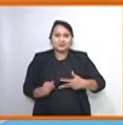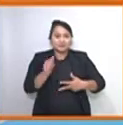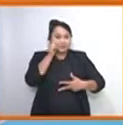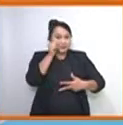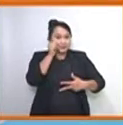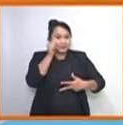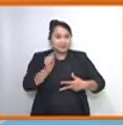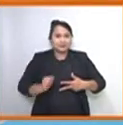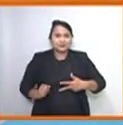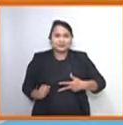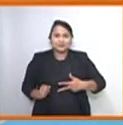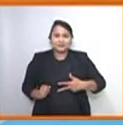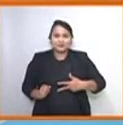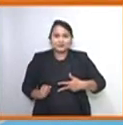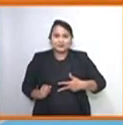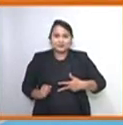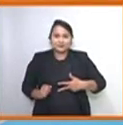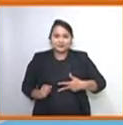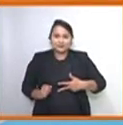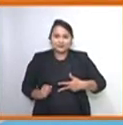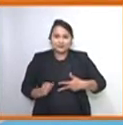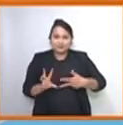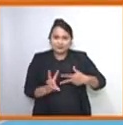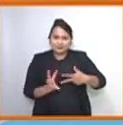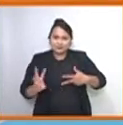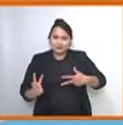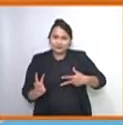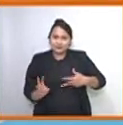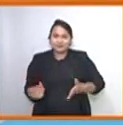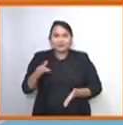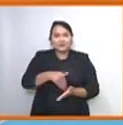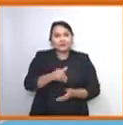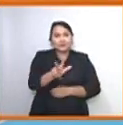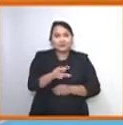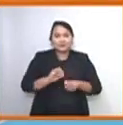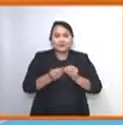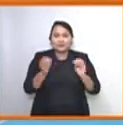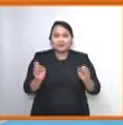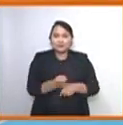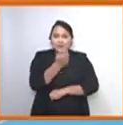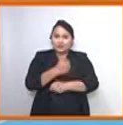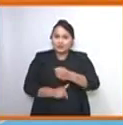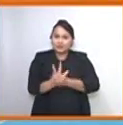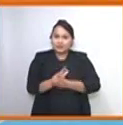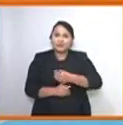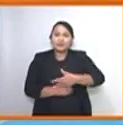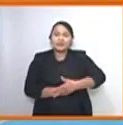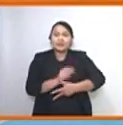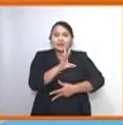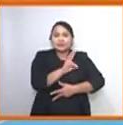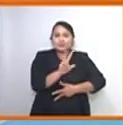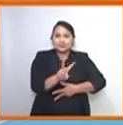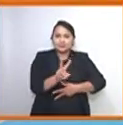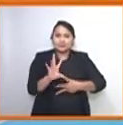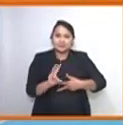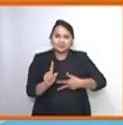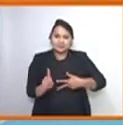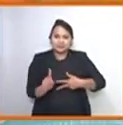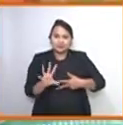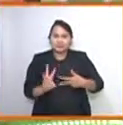atentos, porque es el 66. Números ganadores en Pega 3 son el 72, 71 y